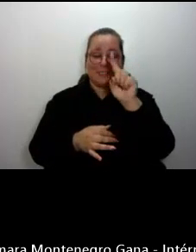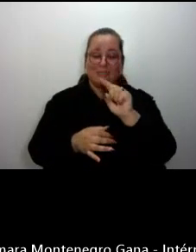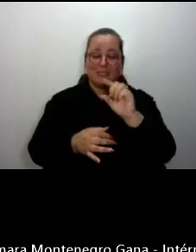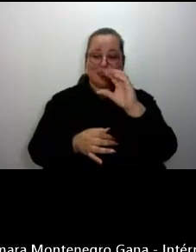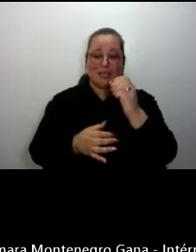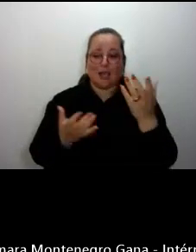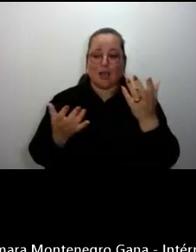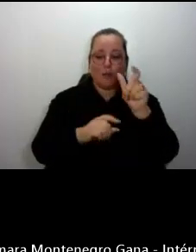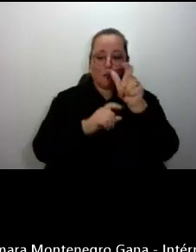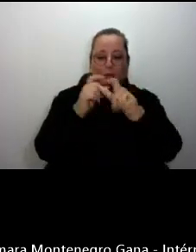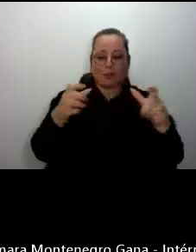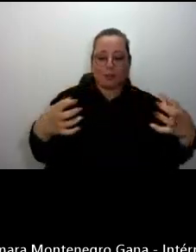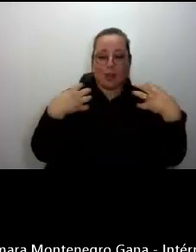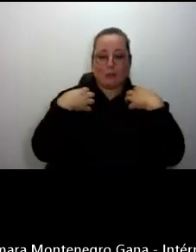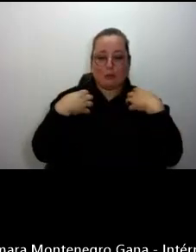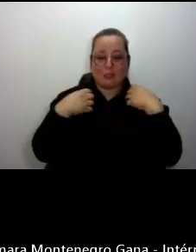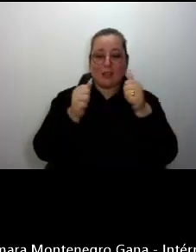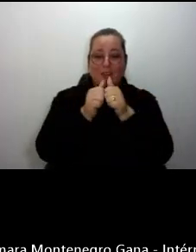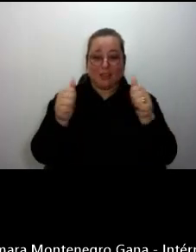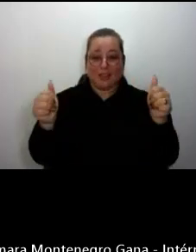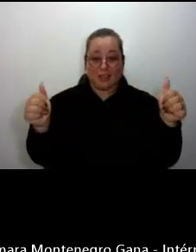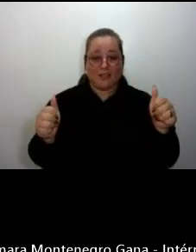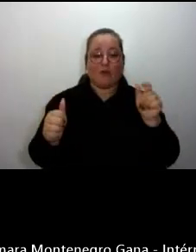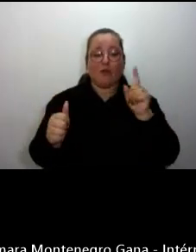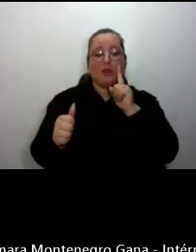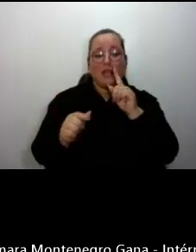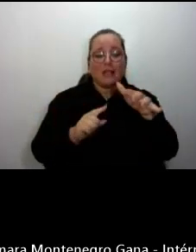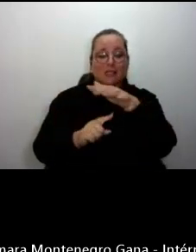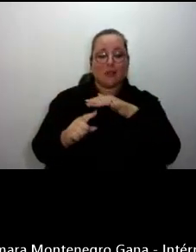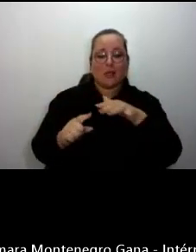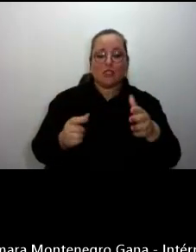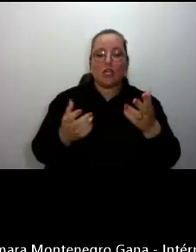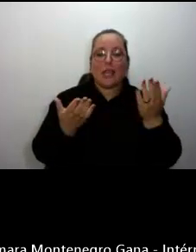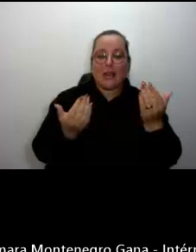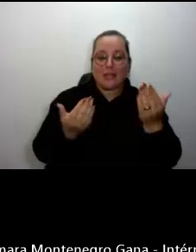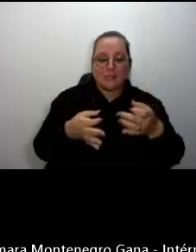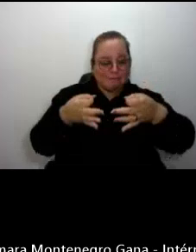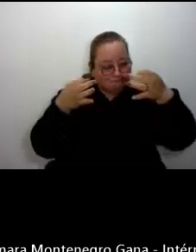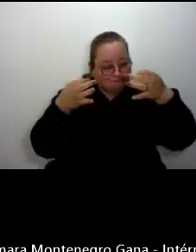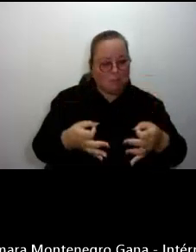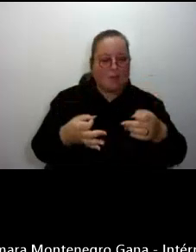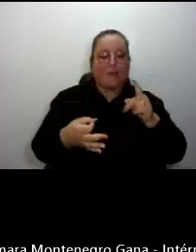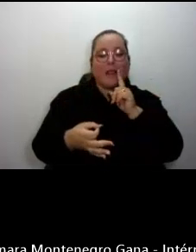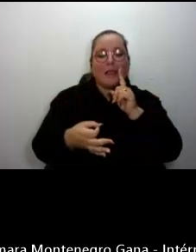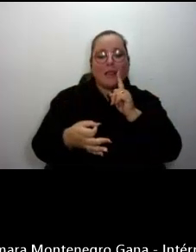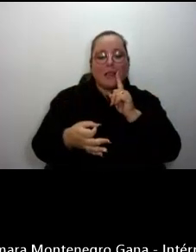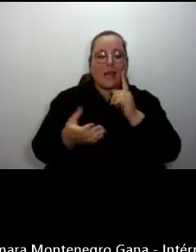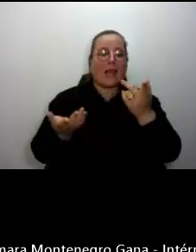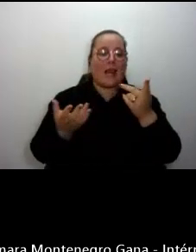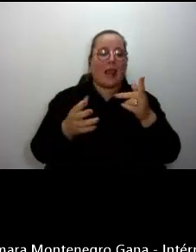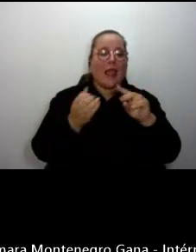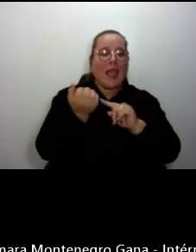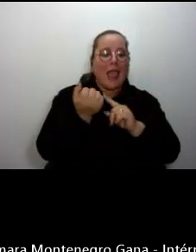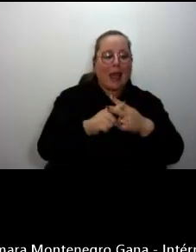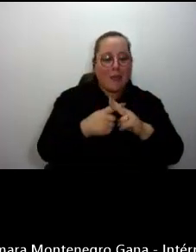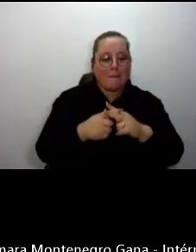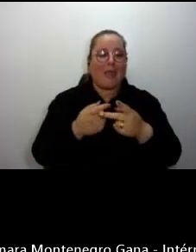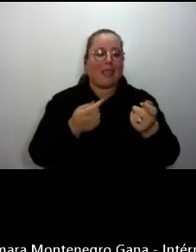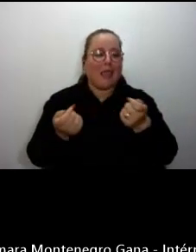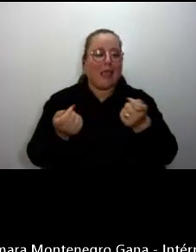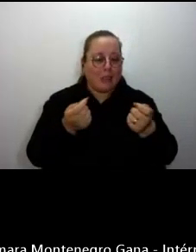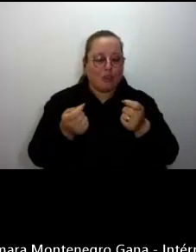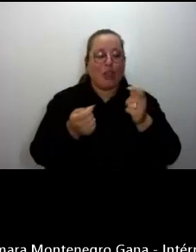los equipos directivos van a generar las condiciones necesarias para actualizar los instrumentos de gestión y así resguardar, ¿verdad?, acciones